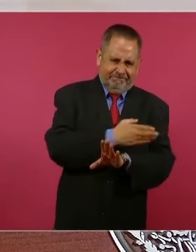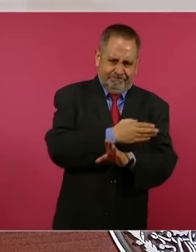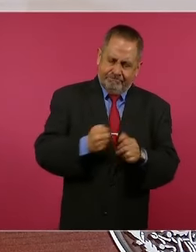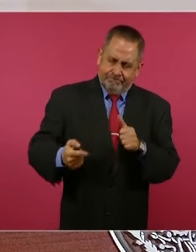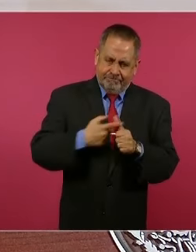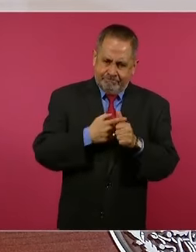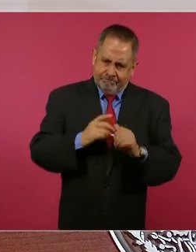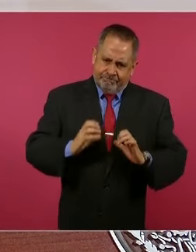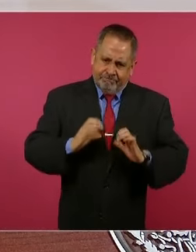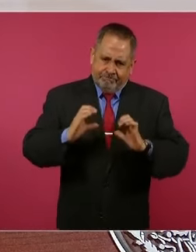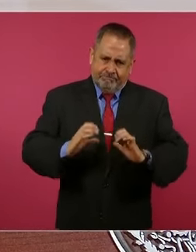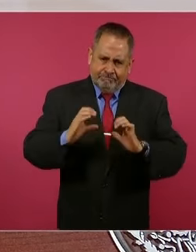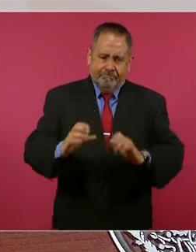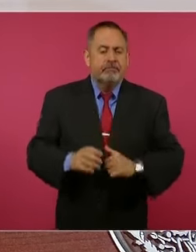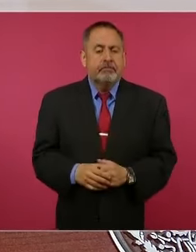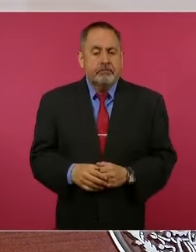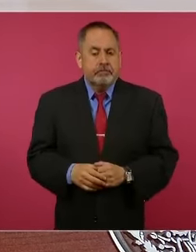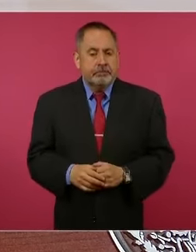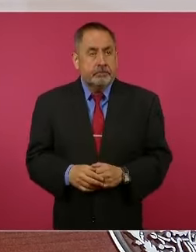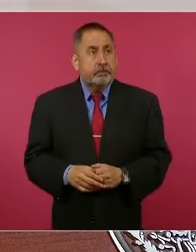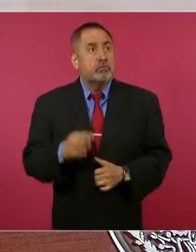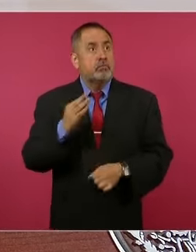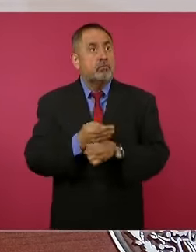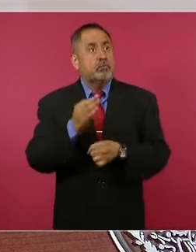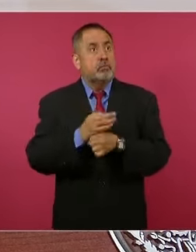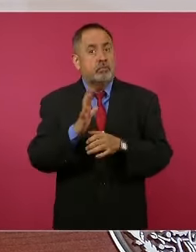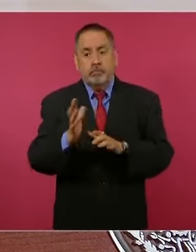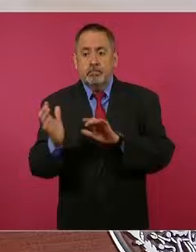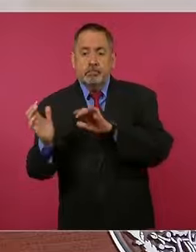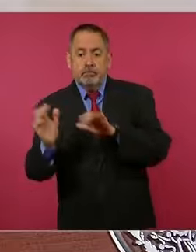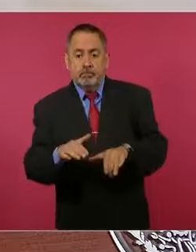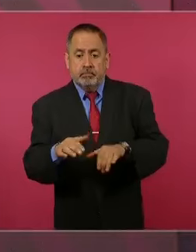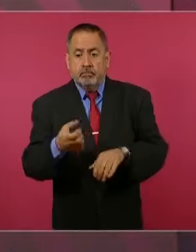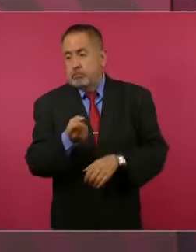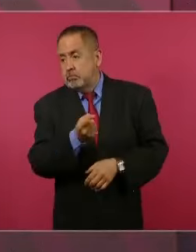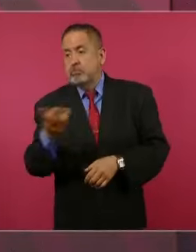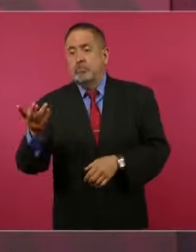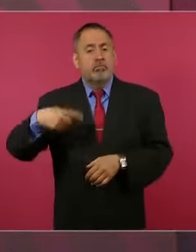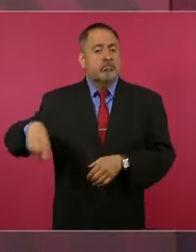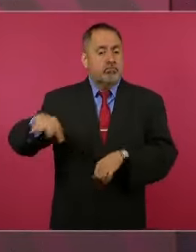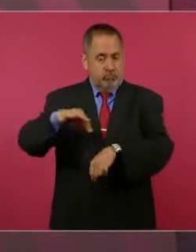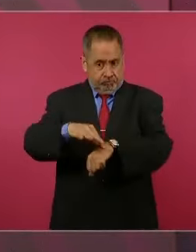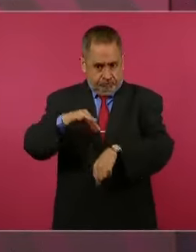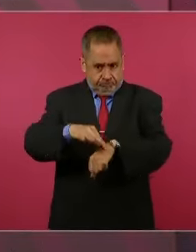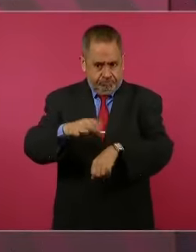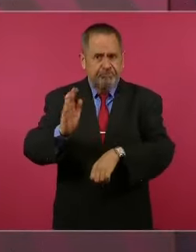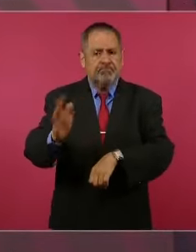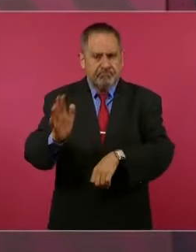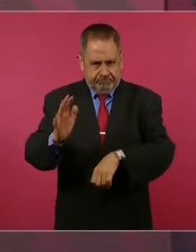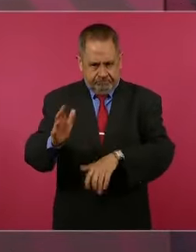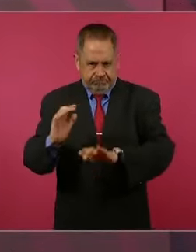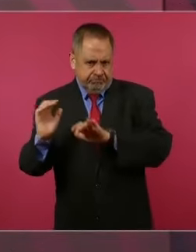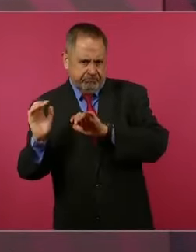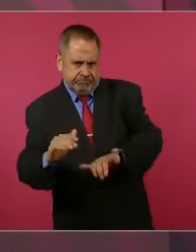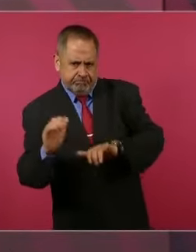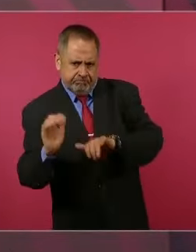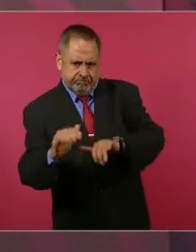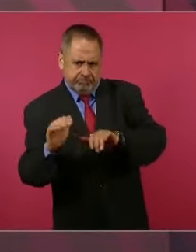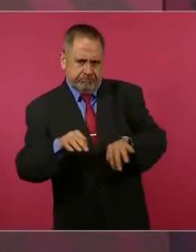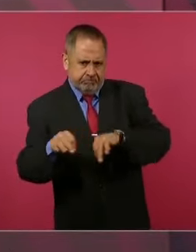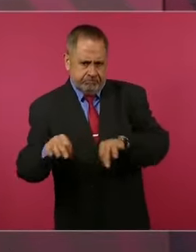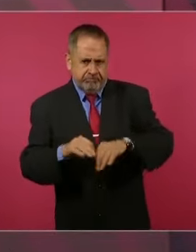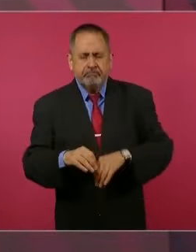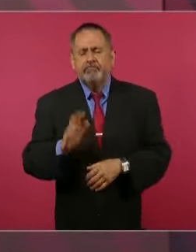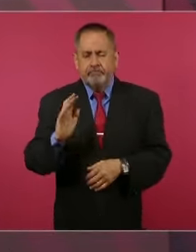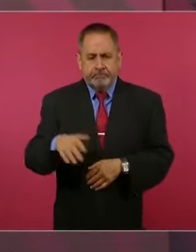curar y ya se están contratando todos los médicos se va avanzando